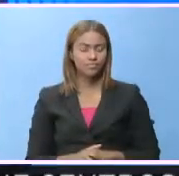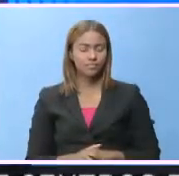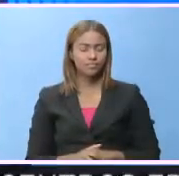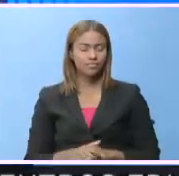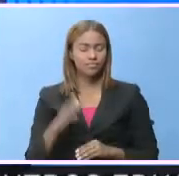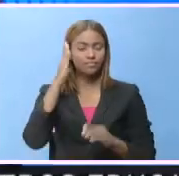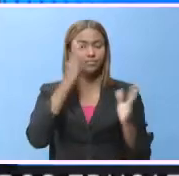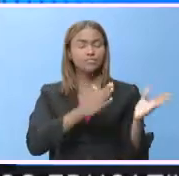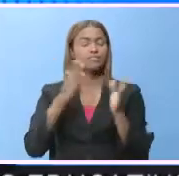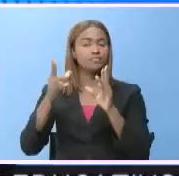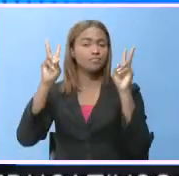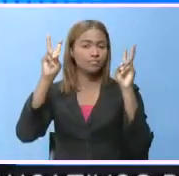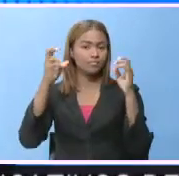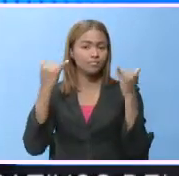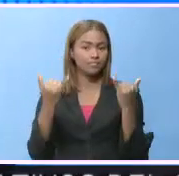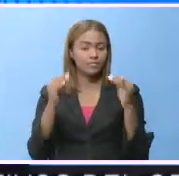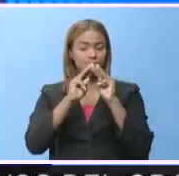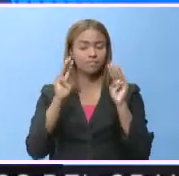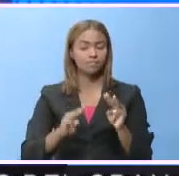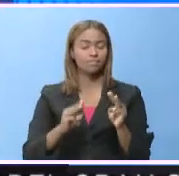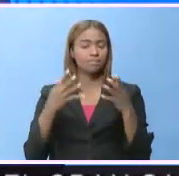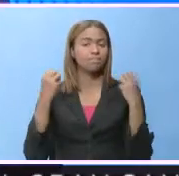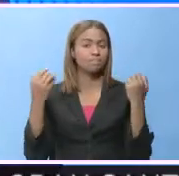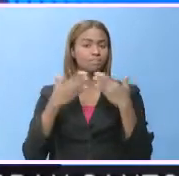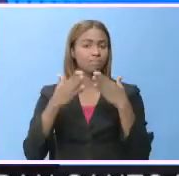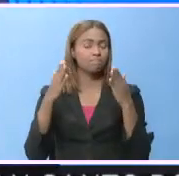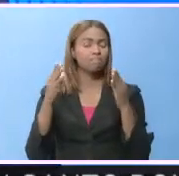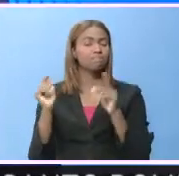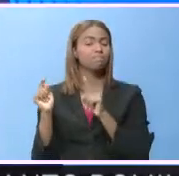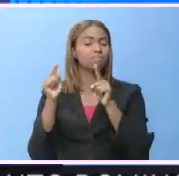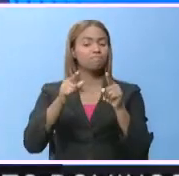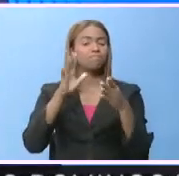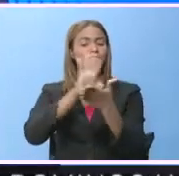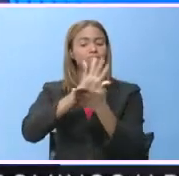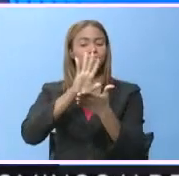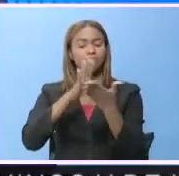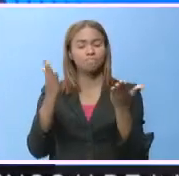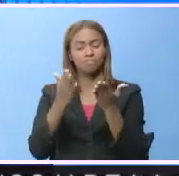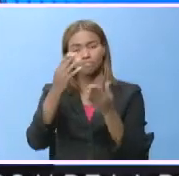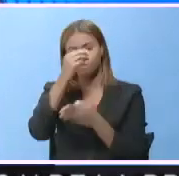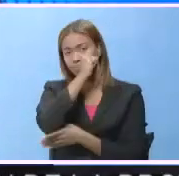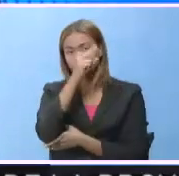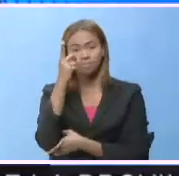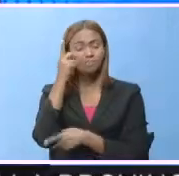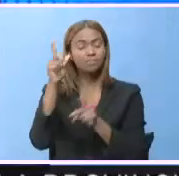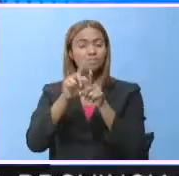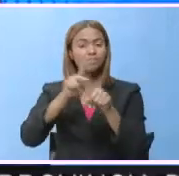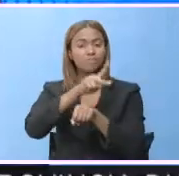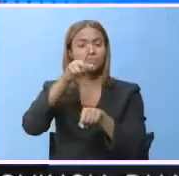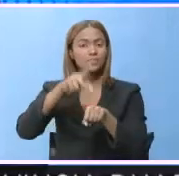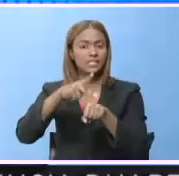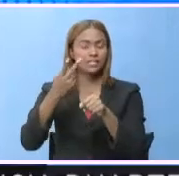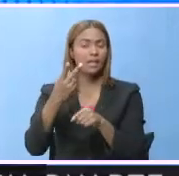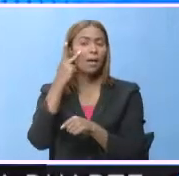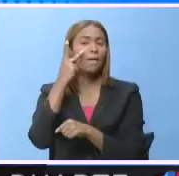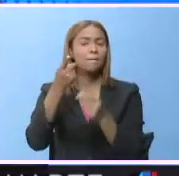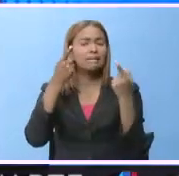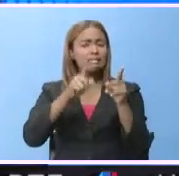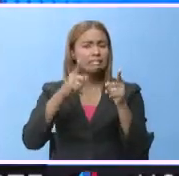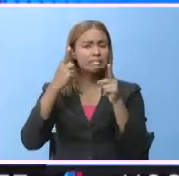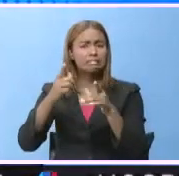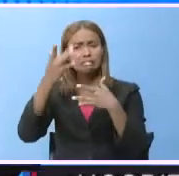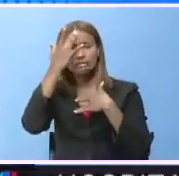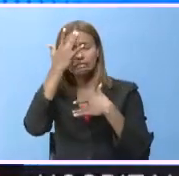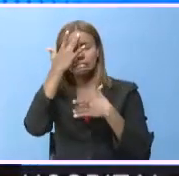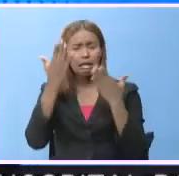Bueno, vamos a cambiar de información, y es que el ministro de Salud Pública pues interviene en centros educativos del Gran Santo Domingo y también de la provincia de Duarte tras detectarse casos un